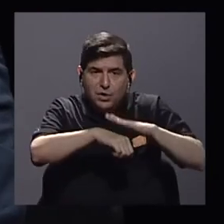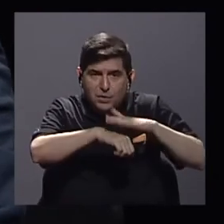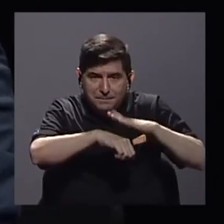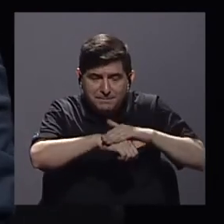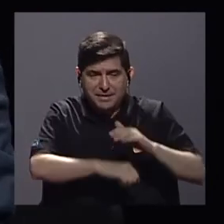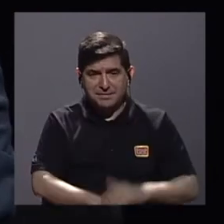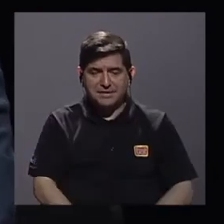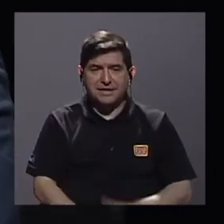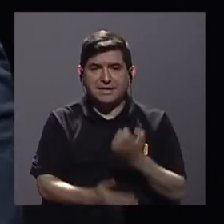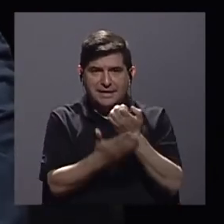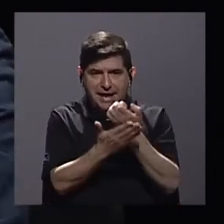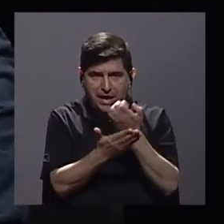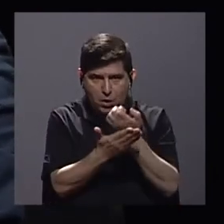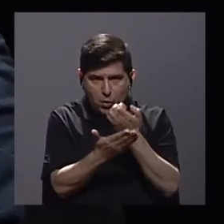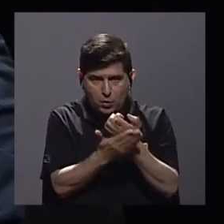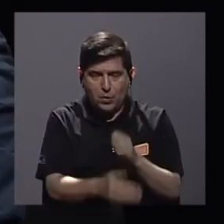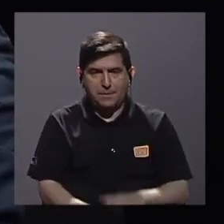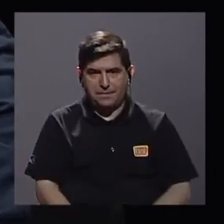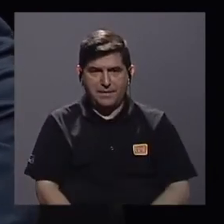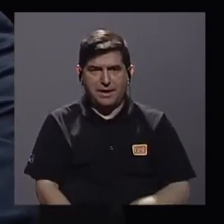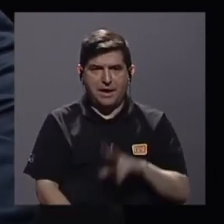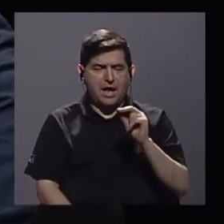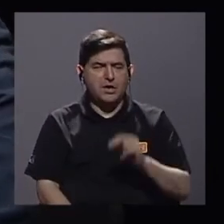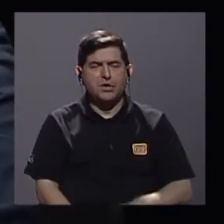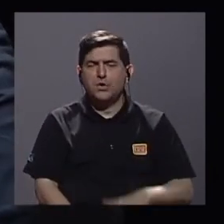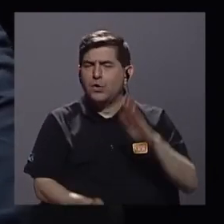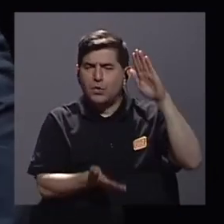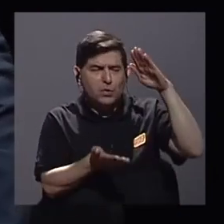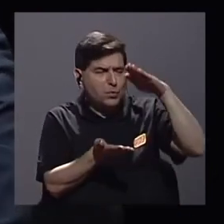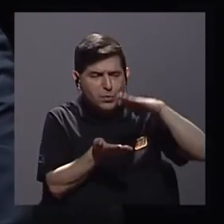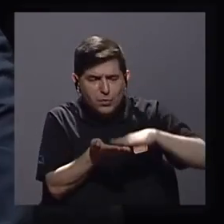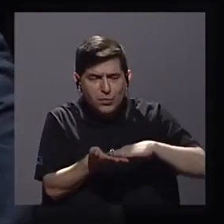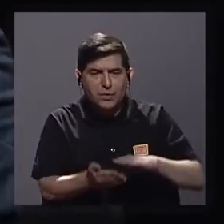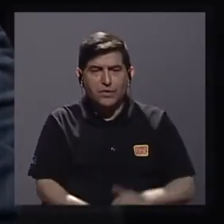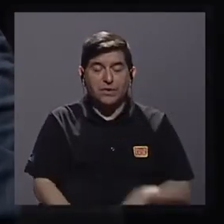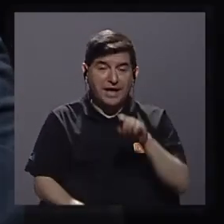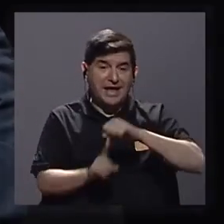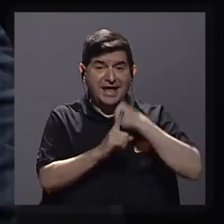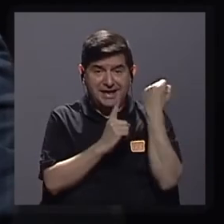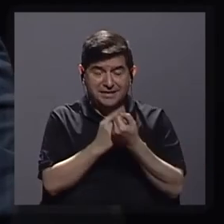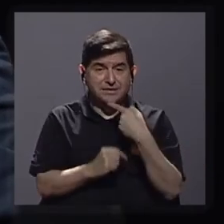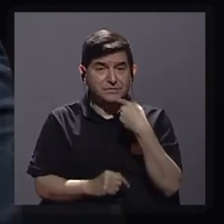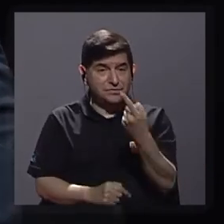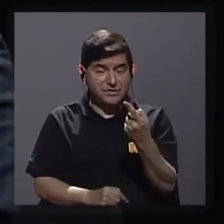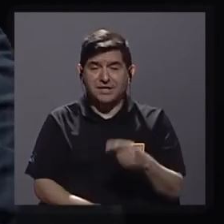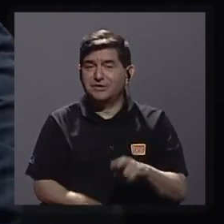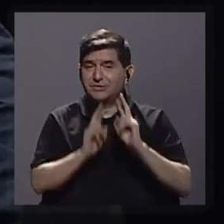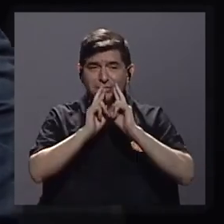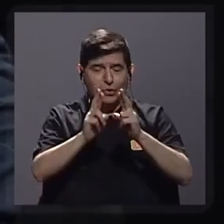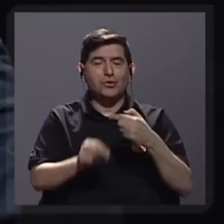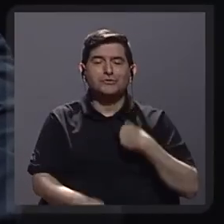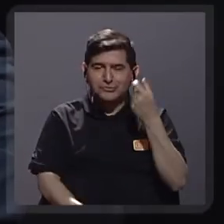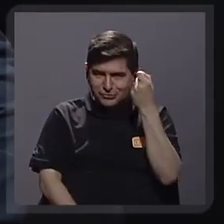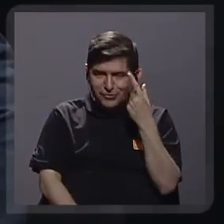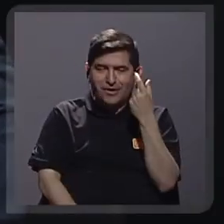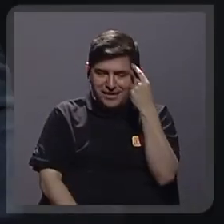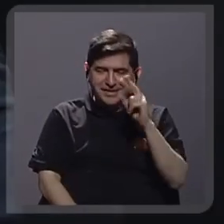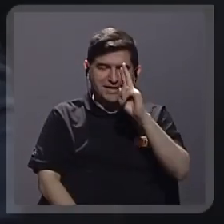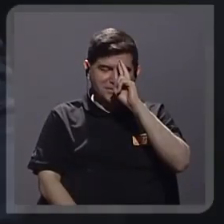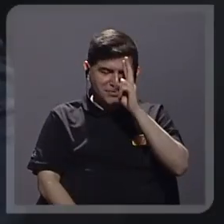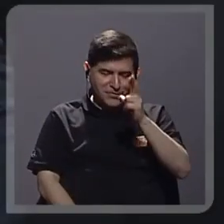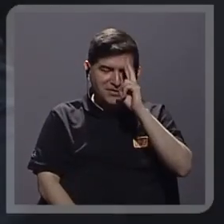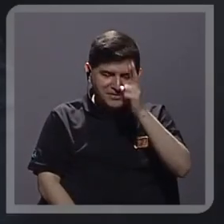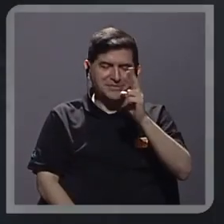que la economía no se deprima tanto. En ese escenario usted no me ha querido contestar, yo la entiendo y respeto